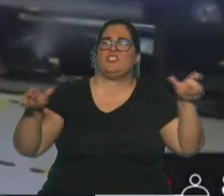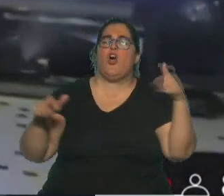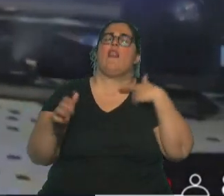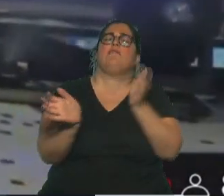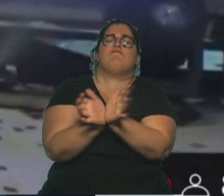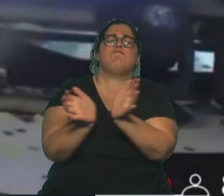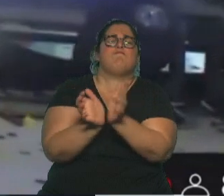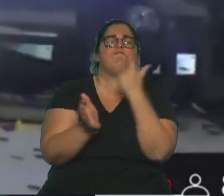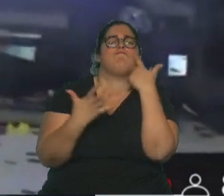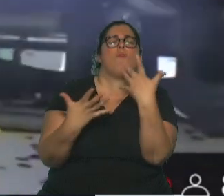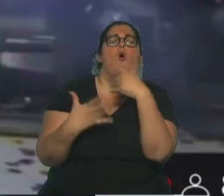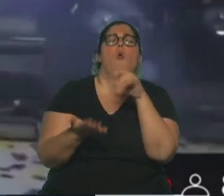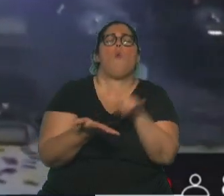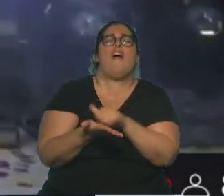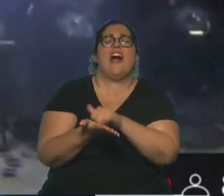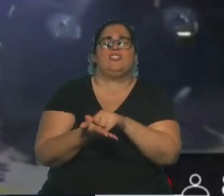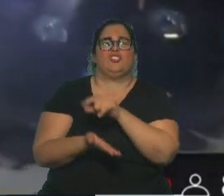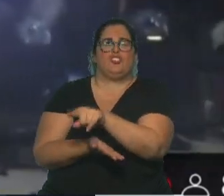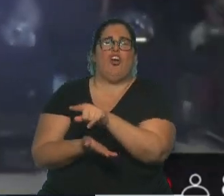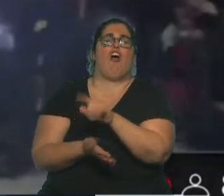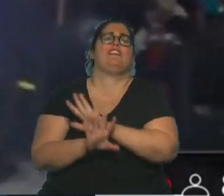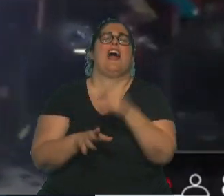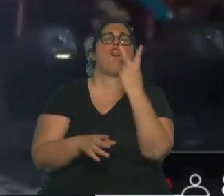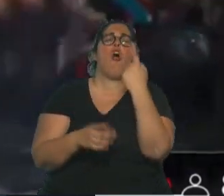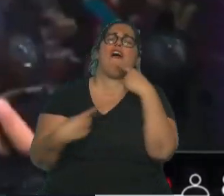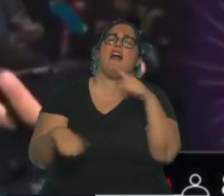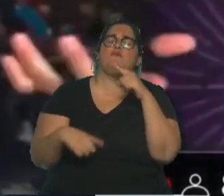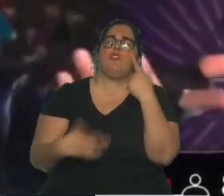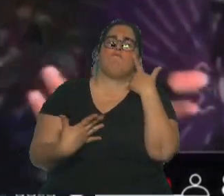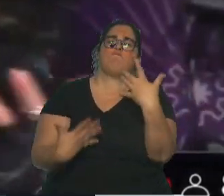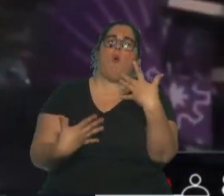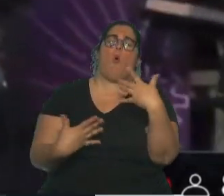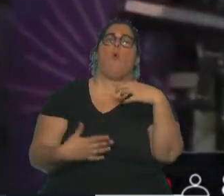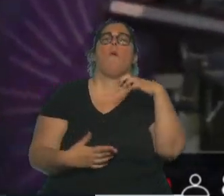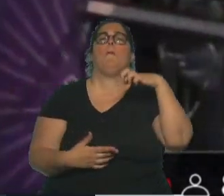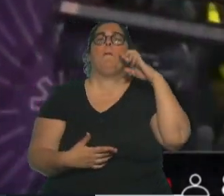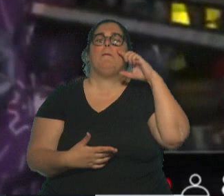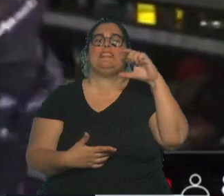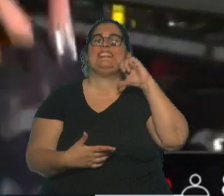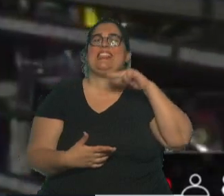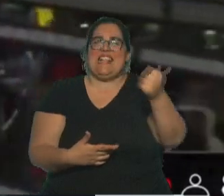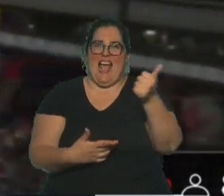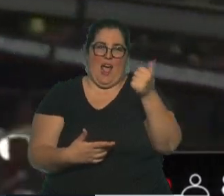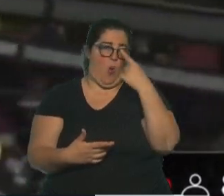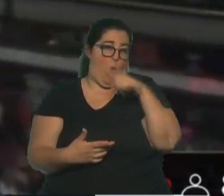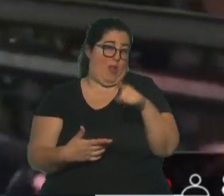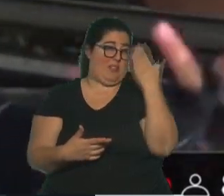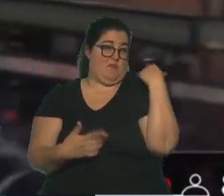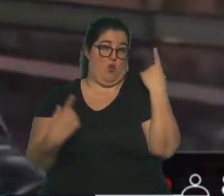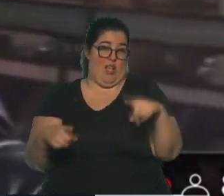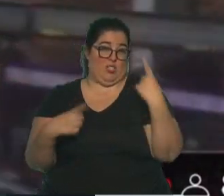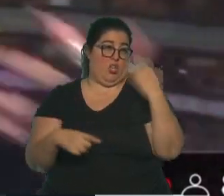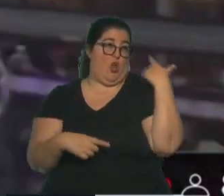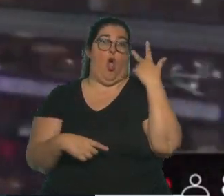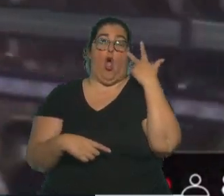Times Tremendo. Square, con dos de sus éxitos. Piscina, en primer lugar, su último sencillo que lanzó el 8